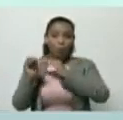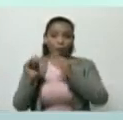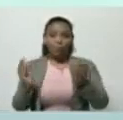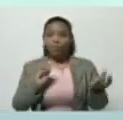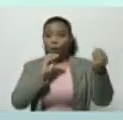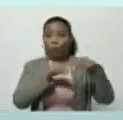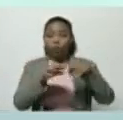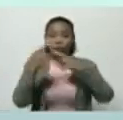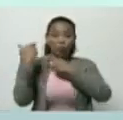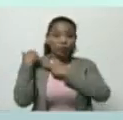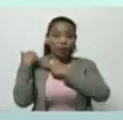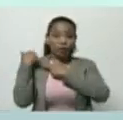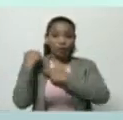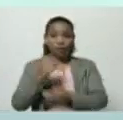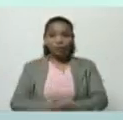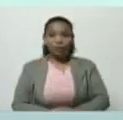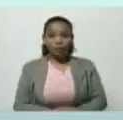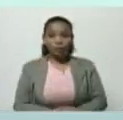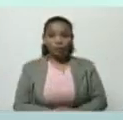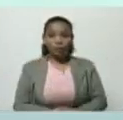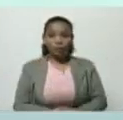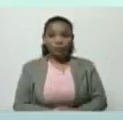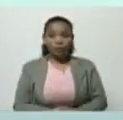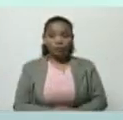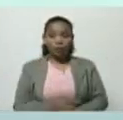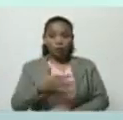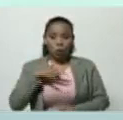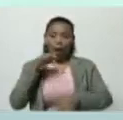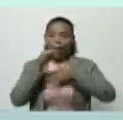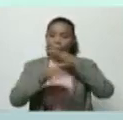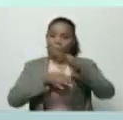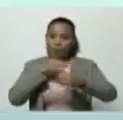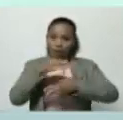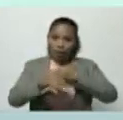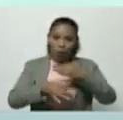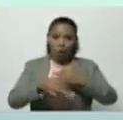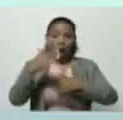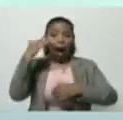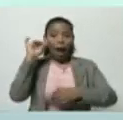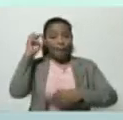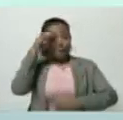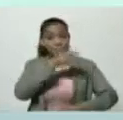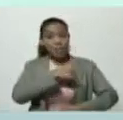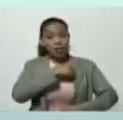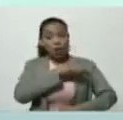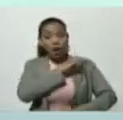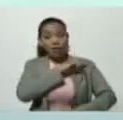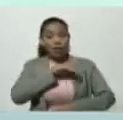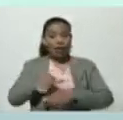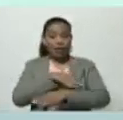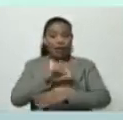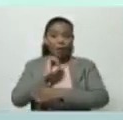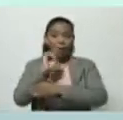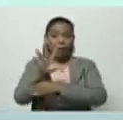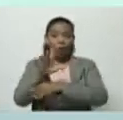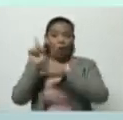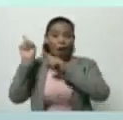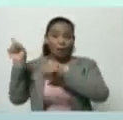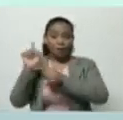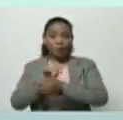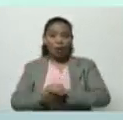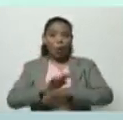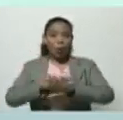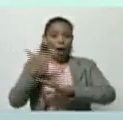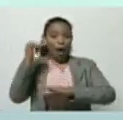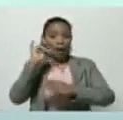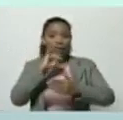su responsabilidad. Me explico. Si tenemos una misión para un jefe de calle, se lo enviamos por ahí, porque tenemos